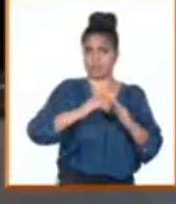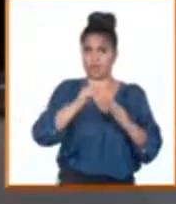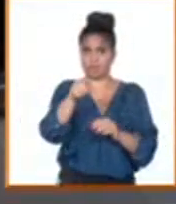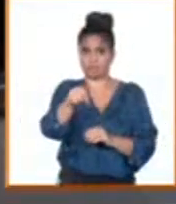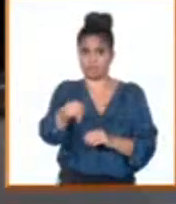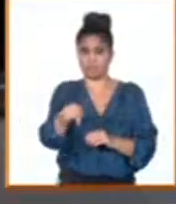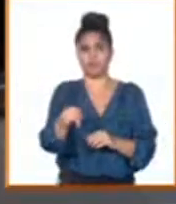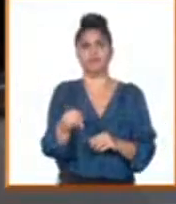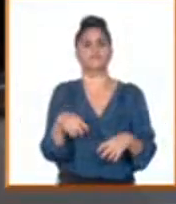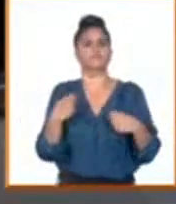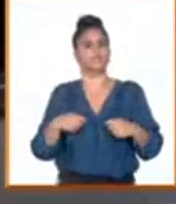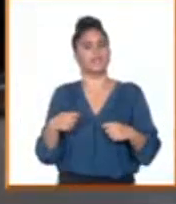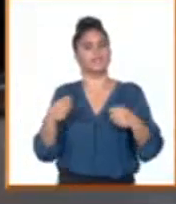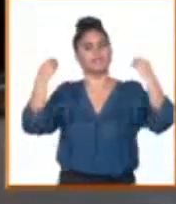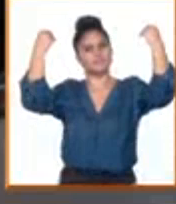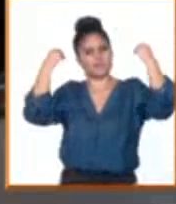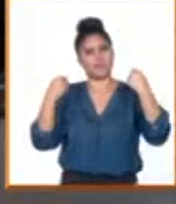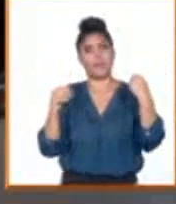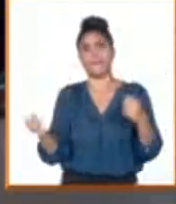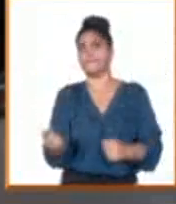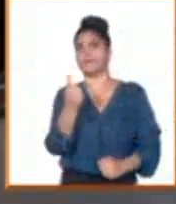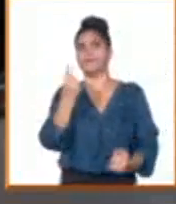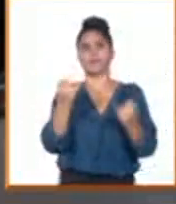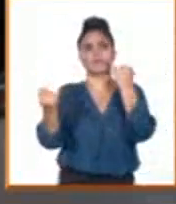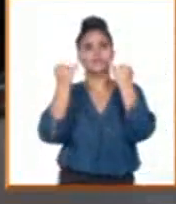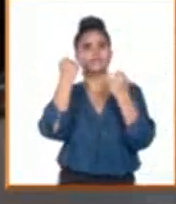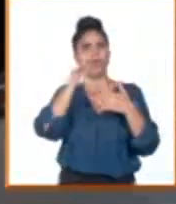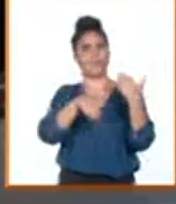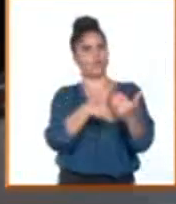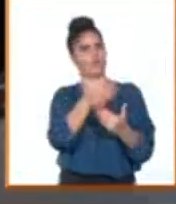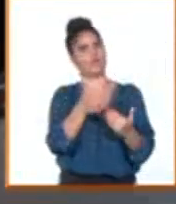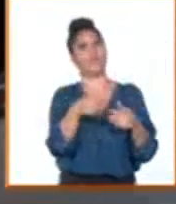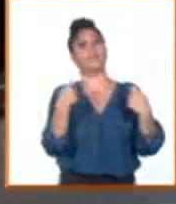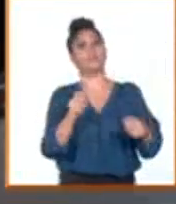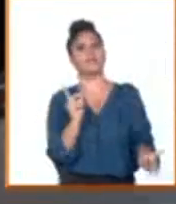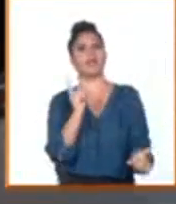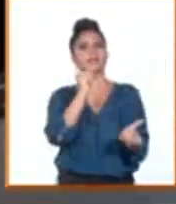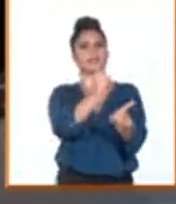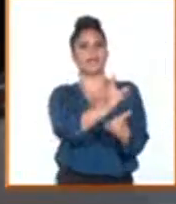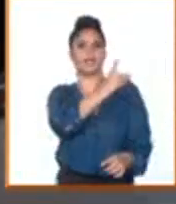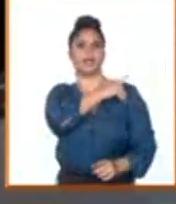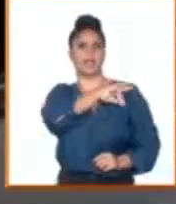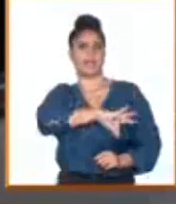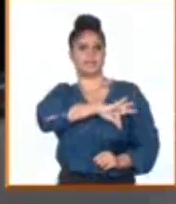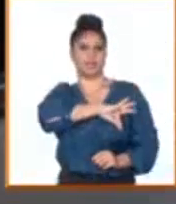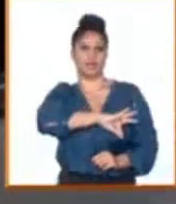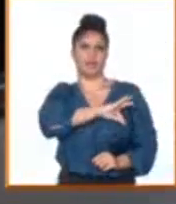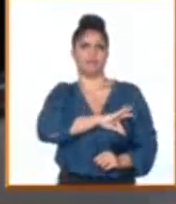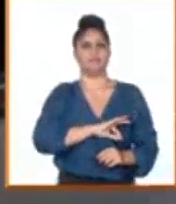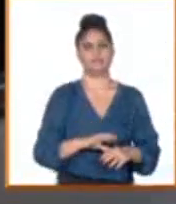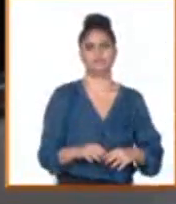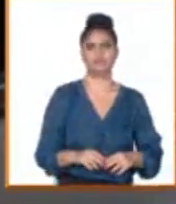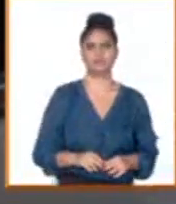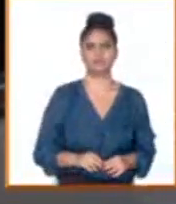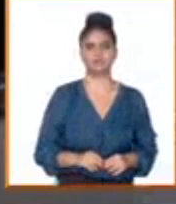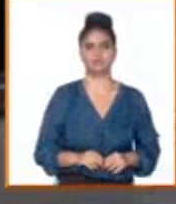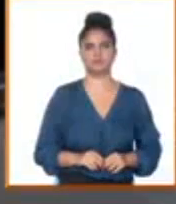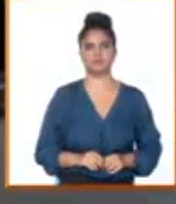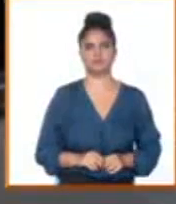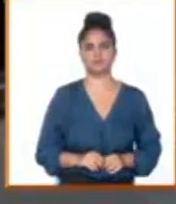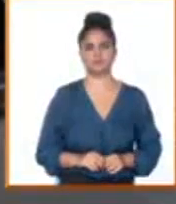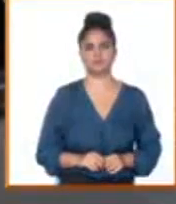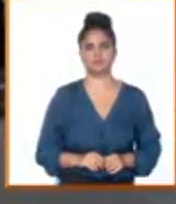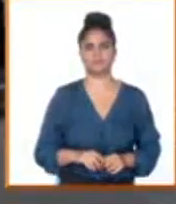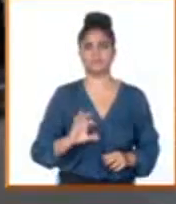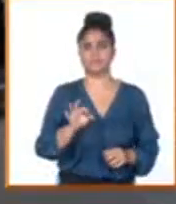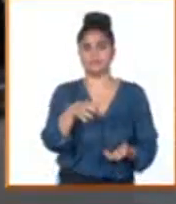tienen que ser capaces primero de identificar los problemas y después de buscar sus propias soluciones. ¿Y qué papel jugaría aquí el comunicador? Aquí